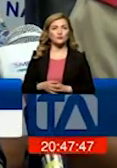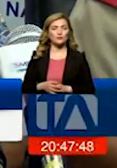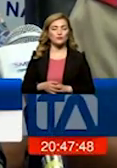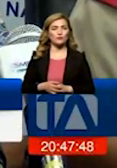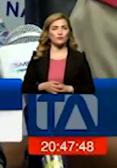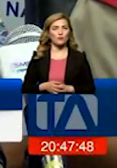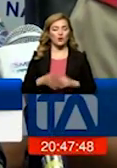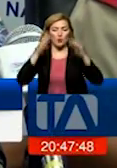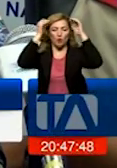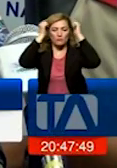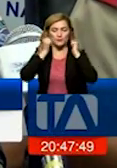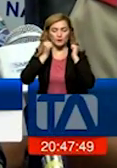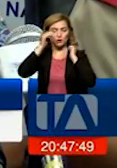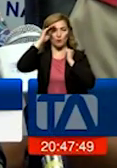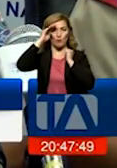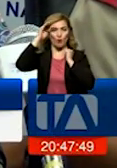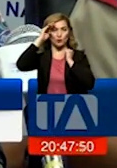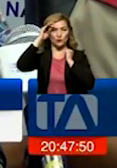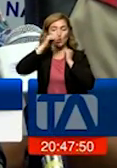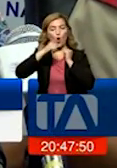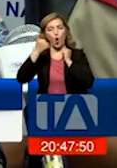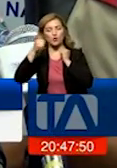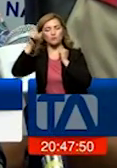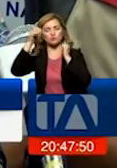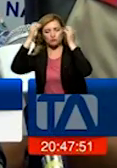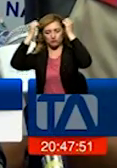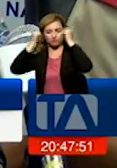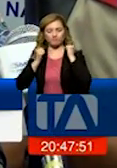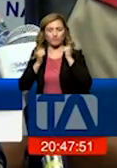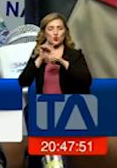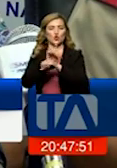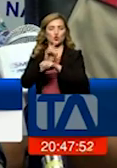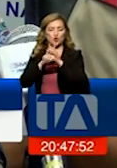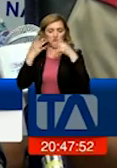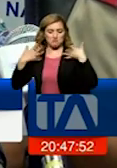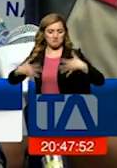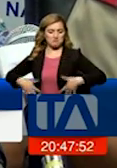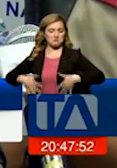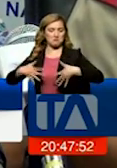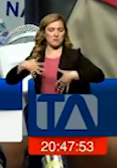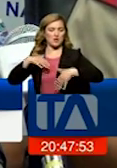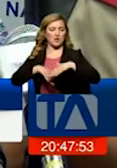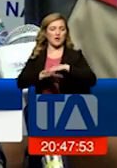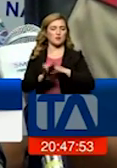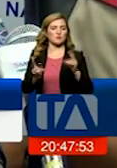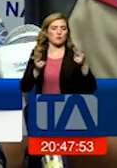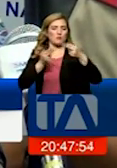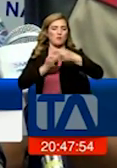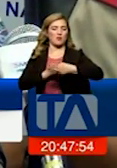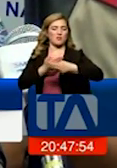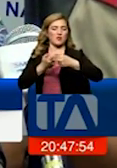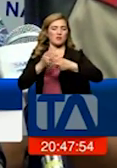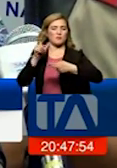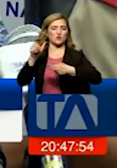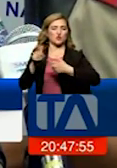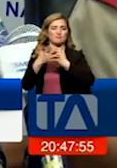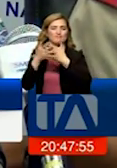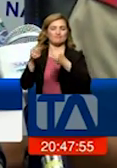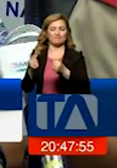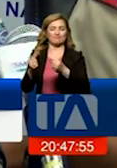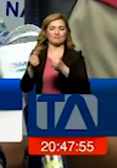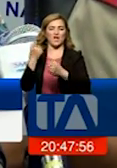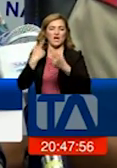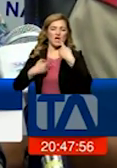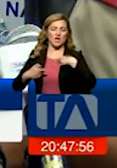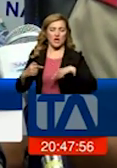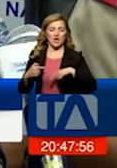y otro de médico ingresan al hospital, a la habitación del PPL Alexander L., quien se